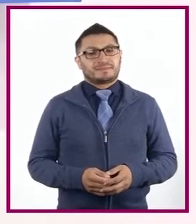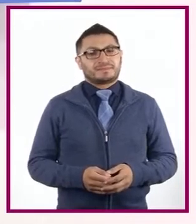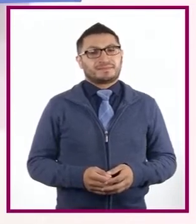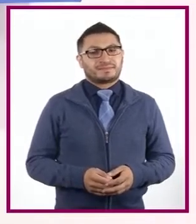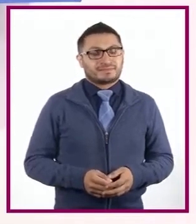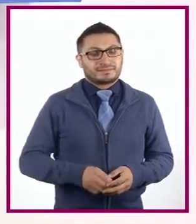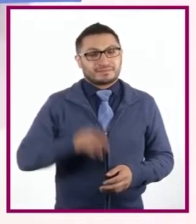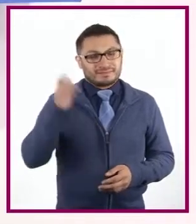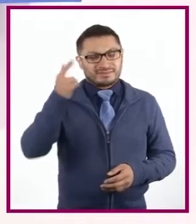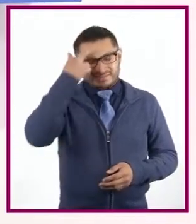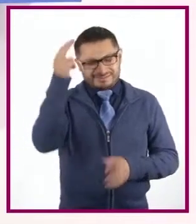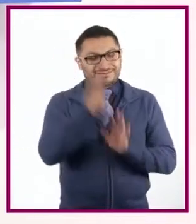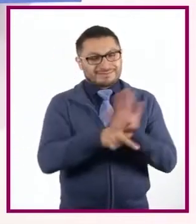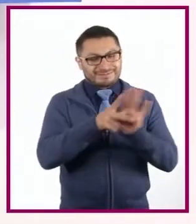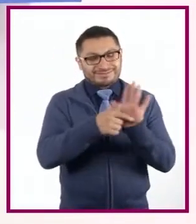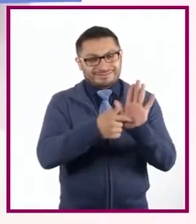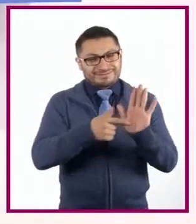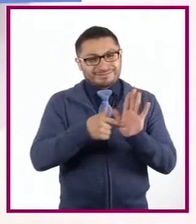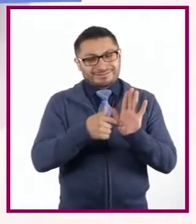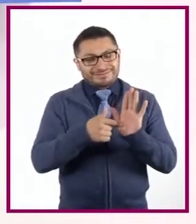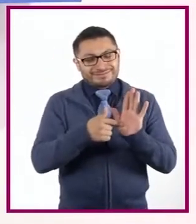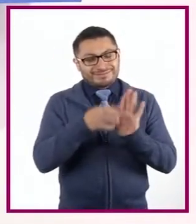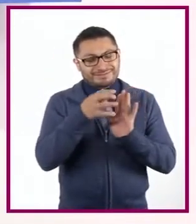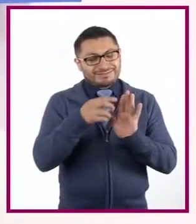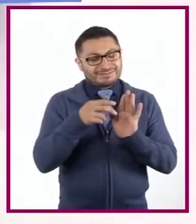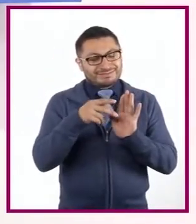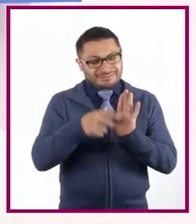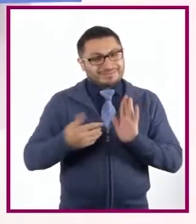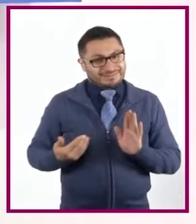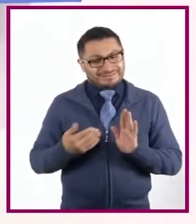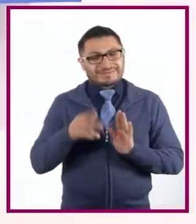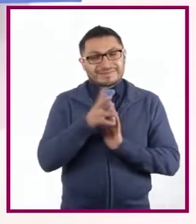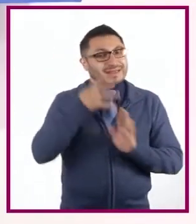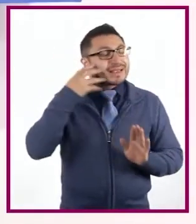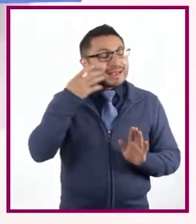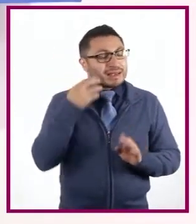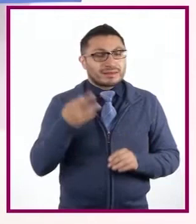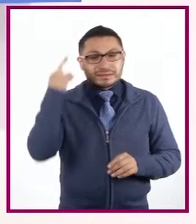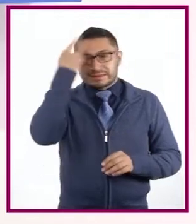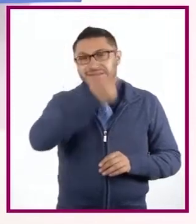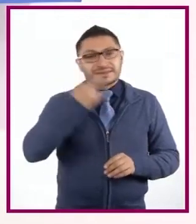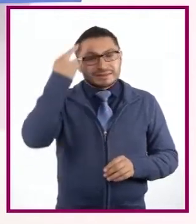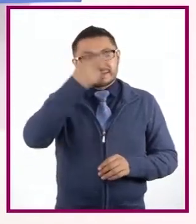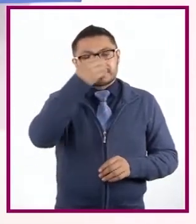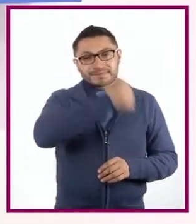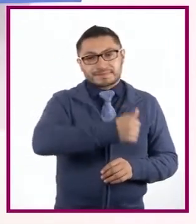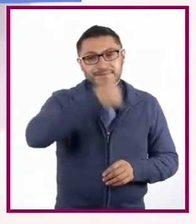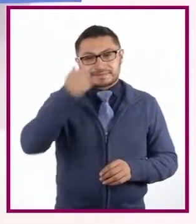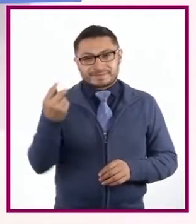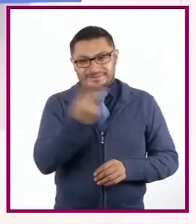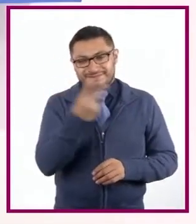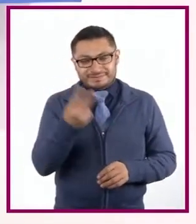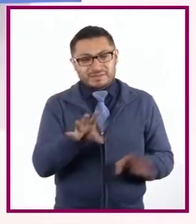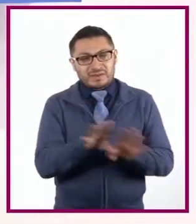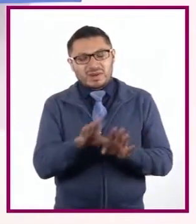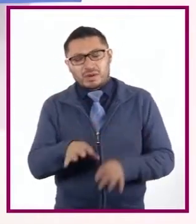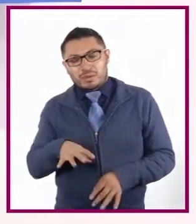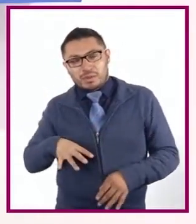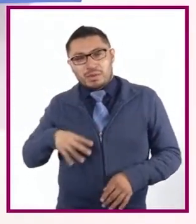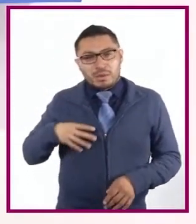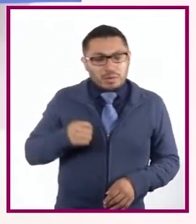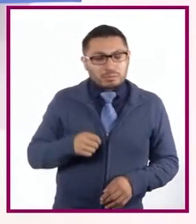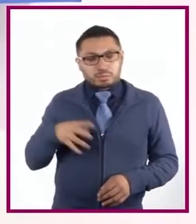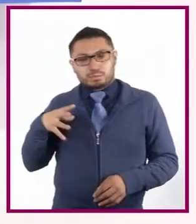Retomando el video de los gatos, pudimos observar que cada uno de ellos trató de conseguir su